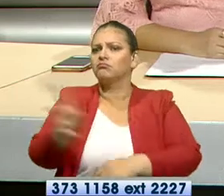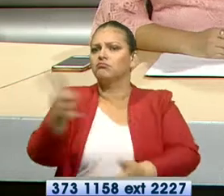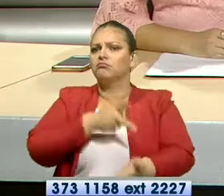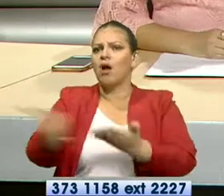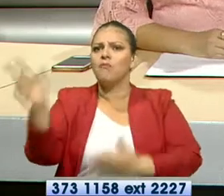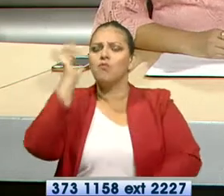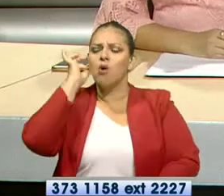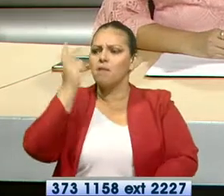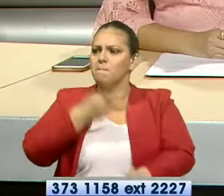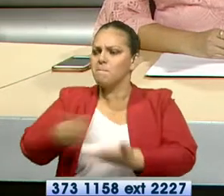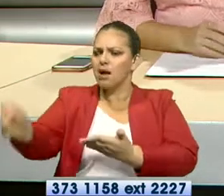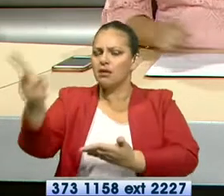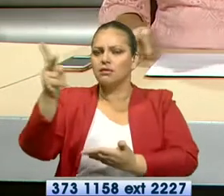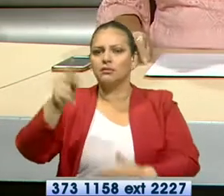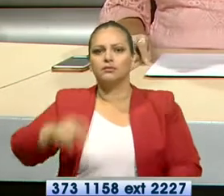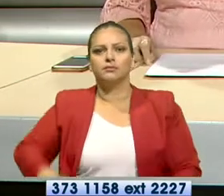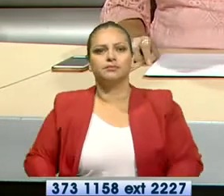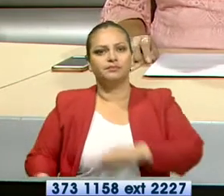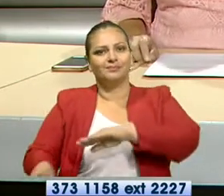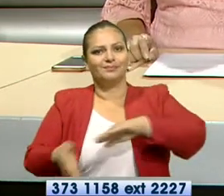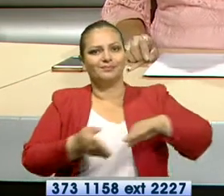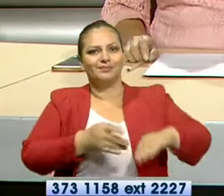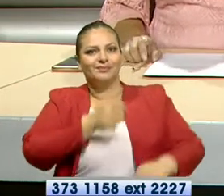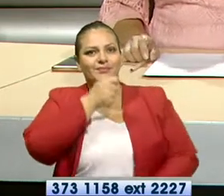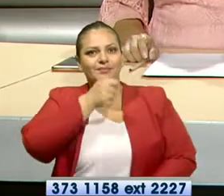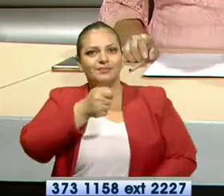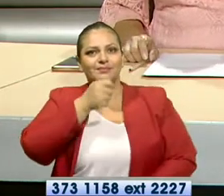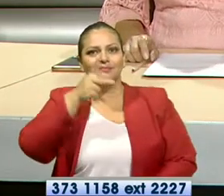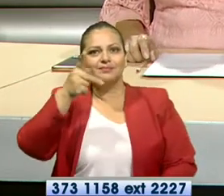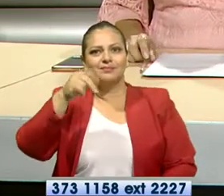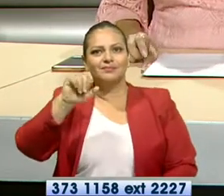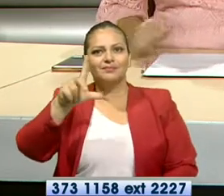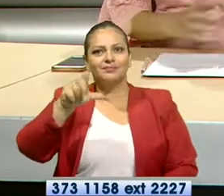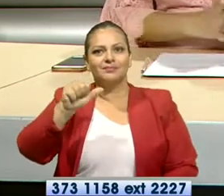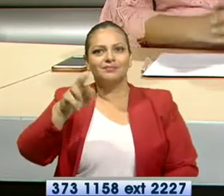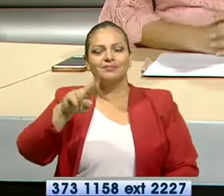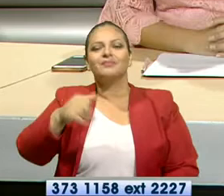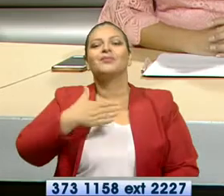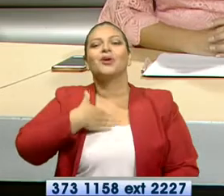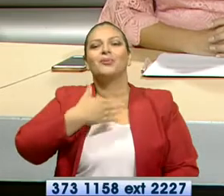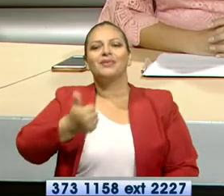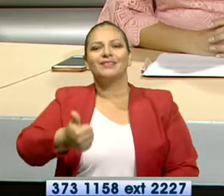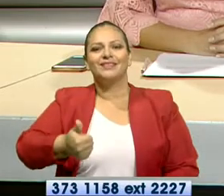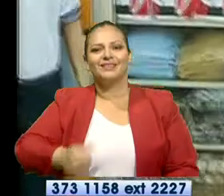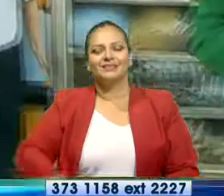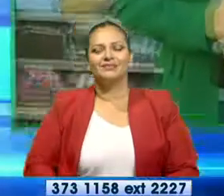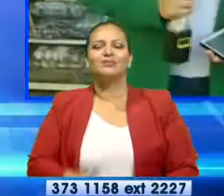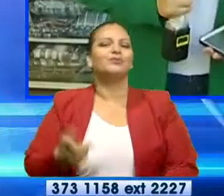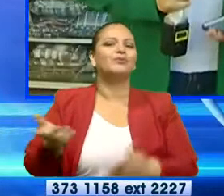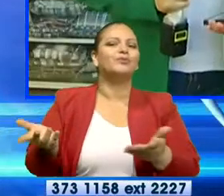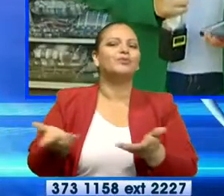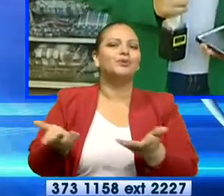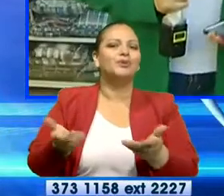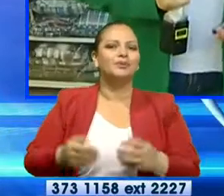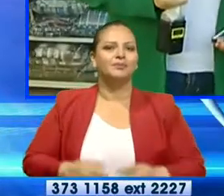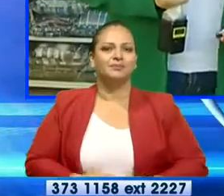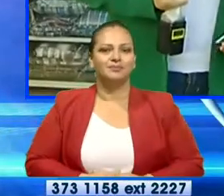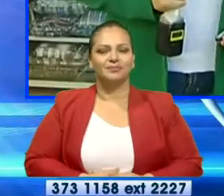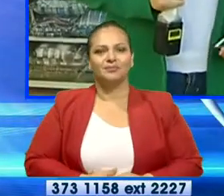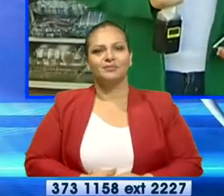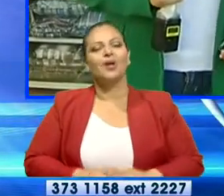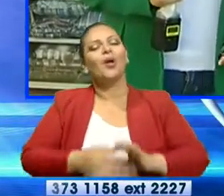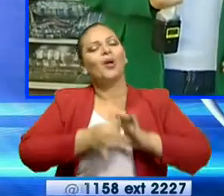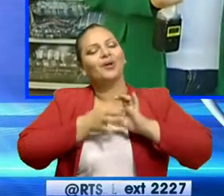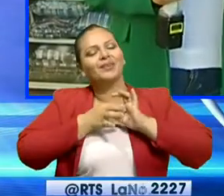ahora salgamos de estudio el albert está lista para informarnos hola que tal donde te encuentras sólo los días